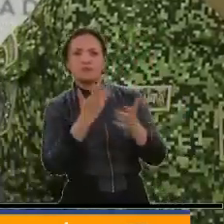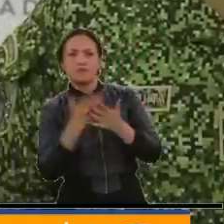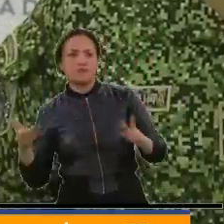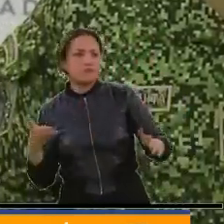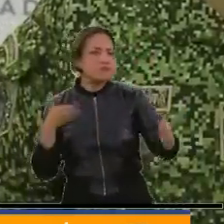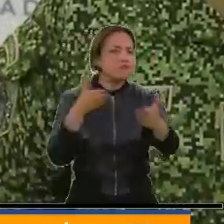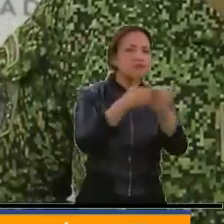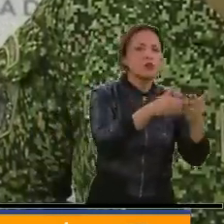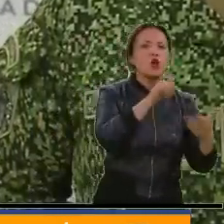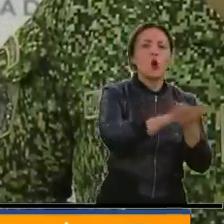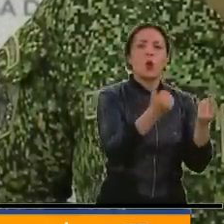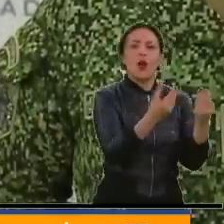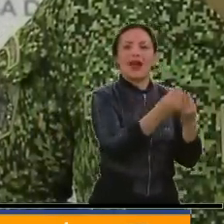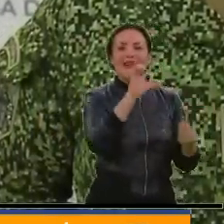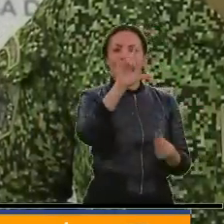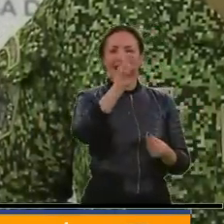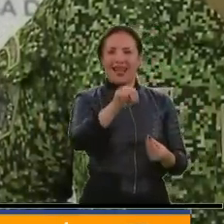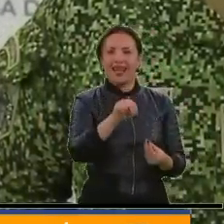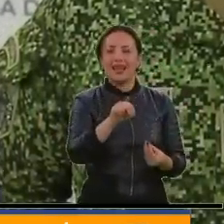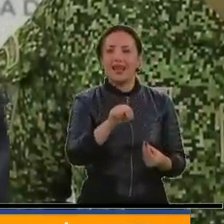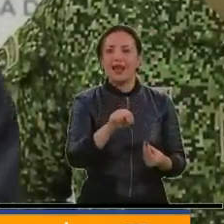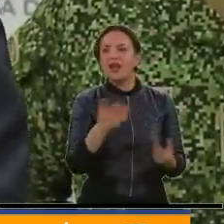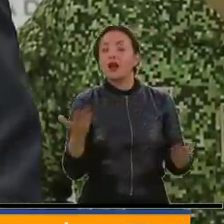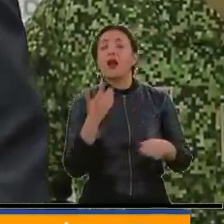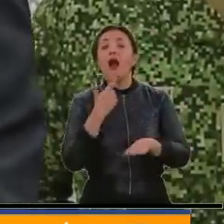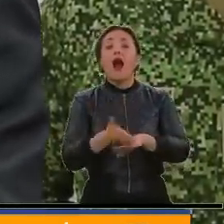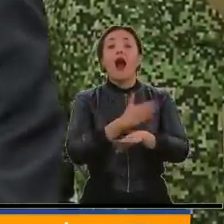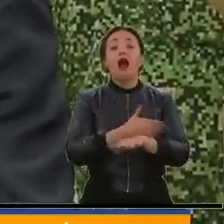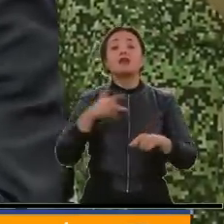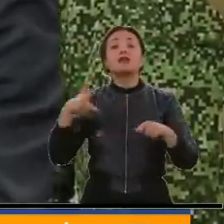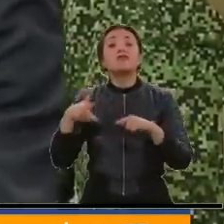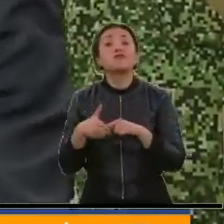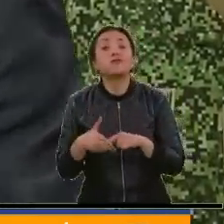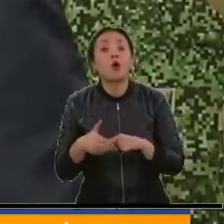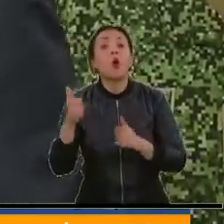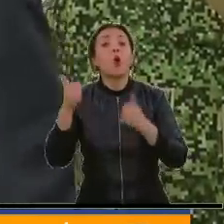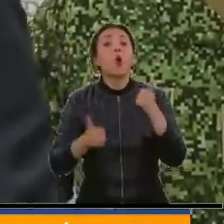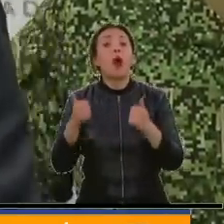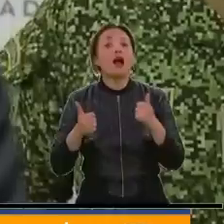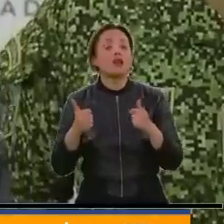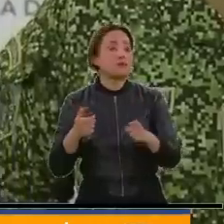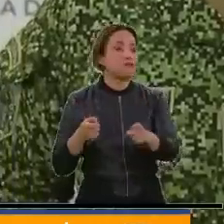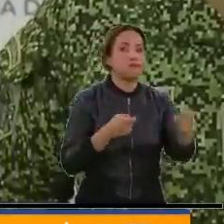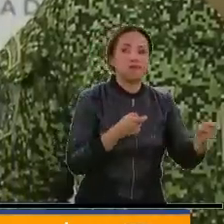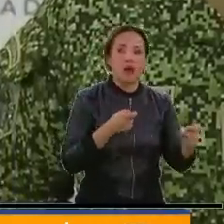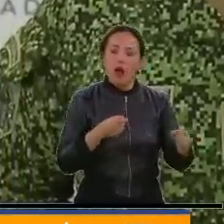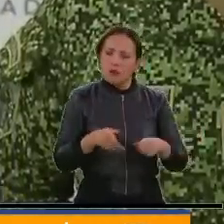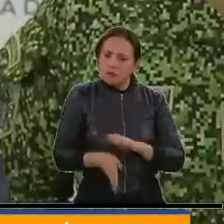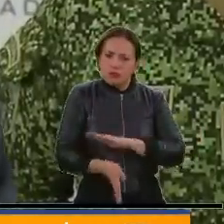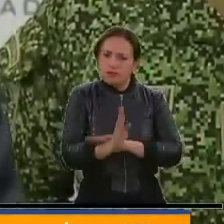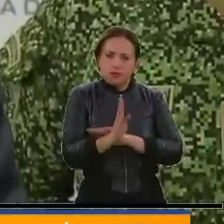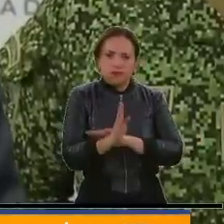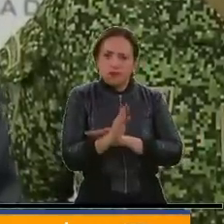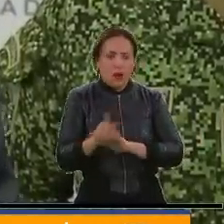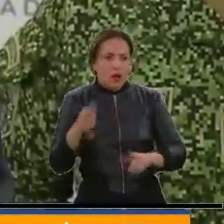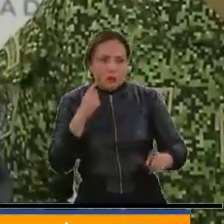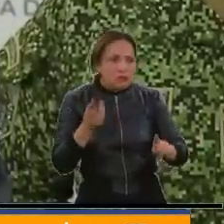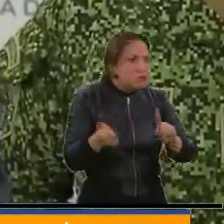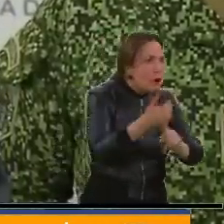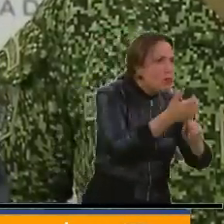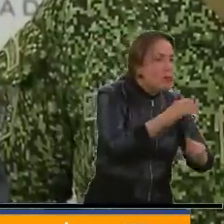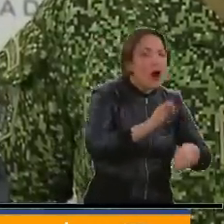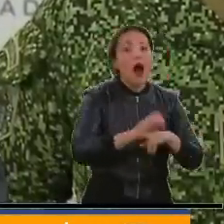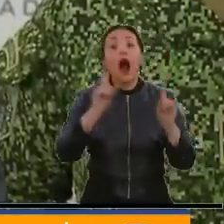al Ejército de Liberación Nacional. Lo que habíamos suspendido era precisamente esa ofensiva se mantiene plena hasta tanto